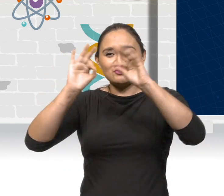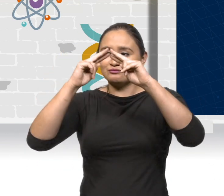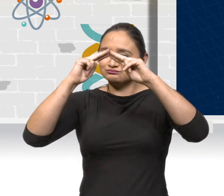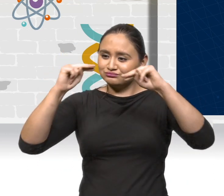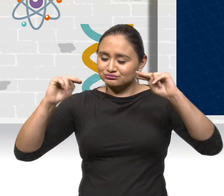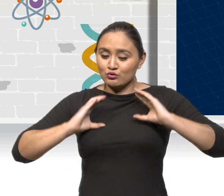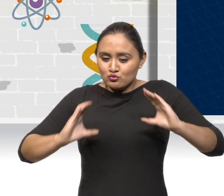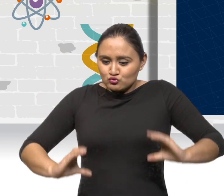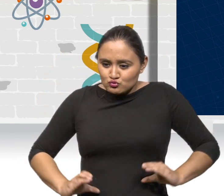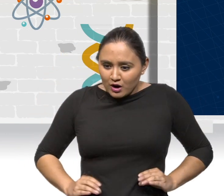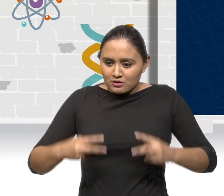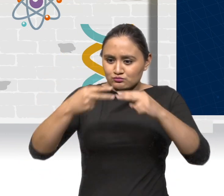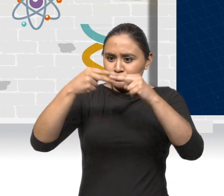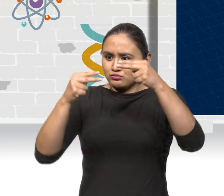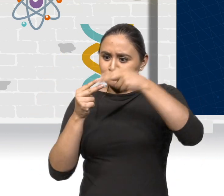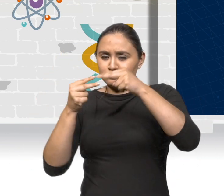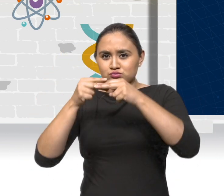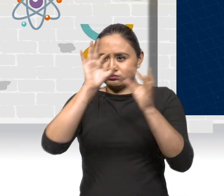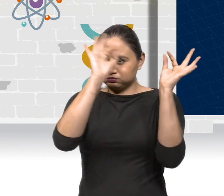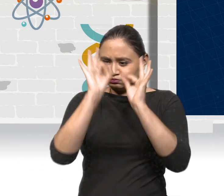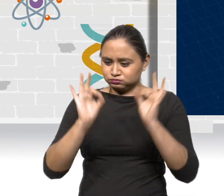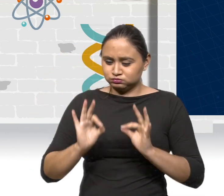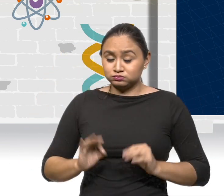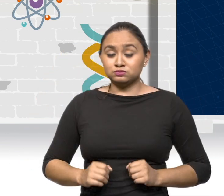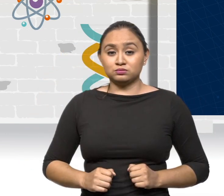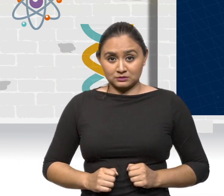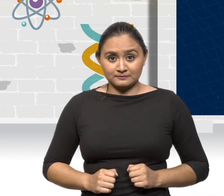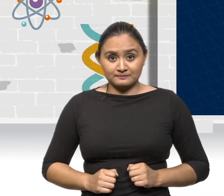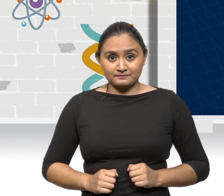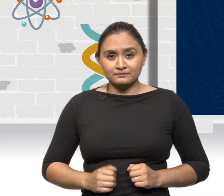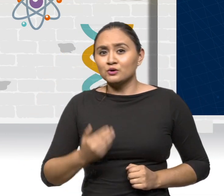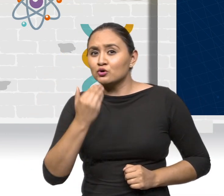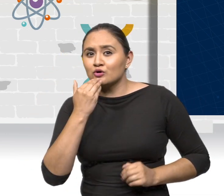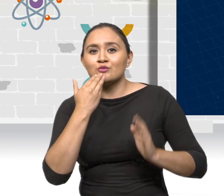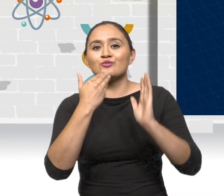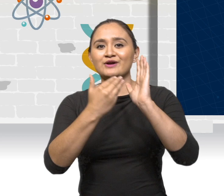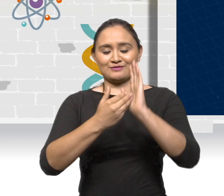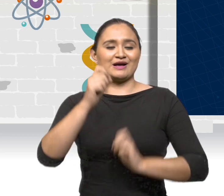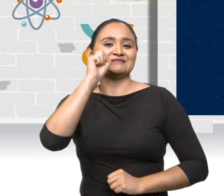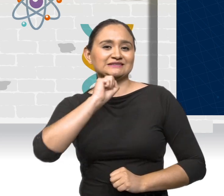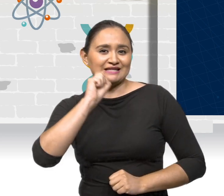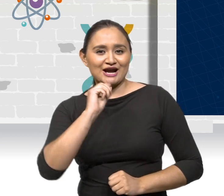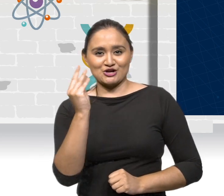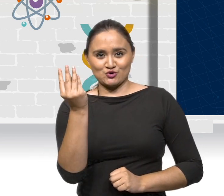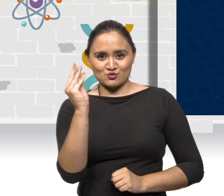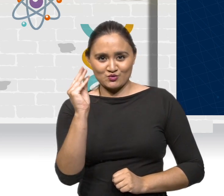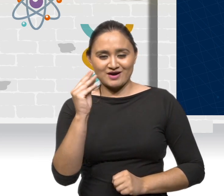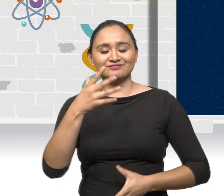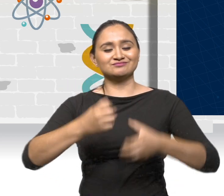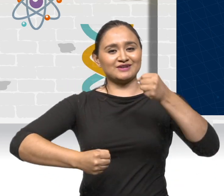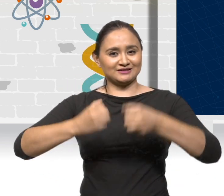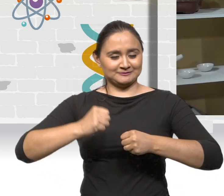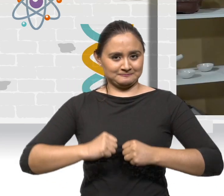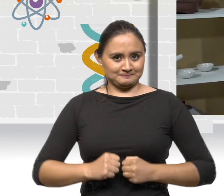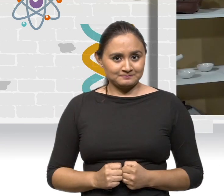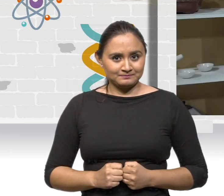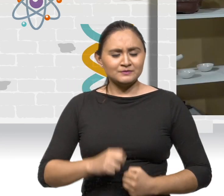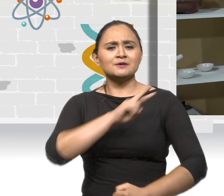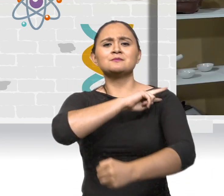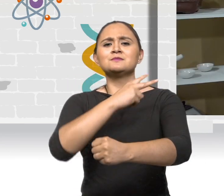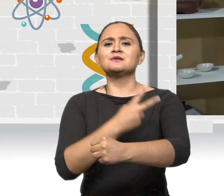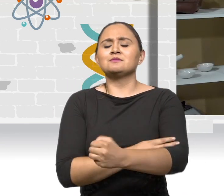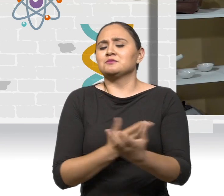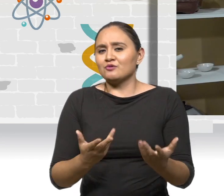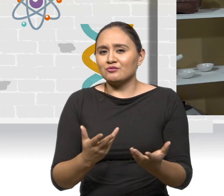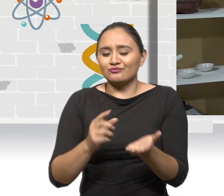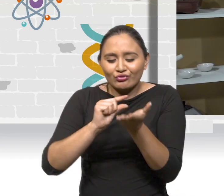de diversos tejidos o componentes del cuerpo. Los alimentos ricos en proteínas son la carne, el huevo y la leche. Las